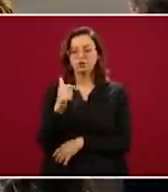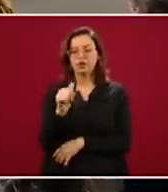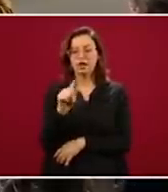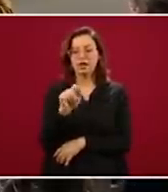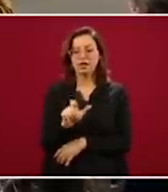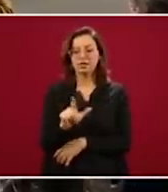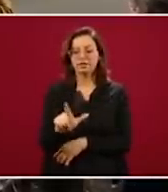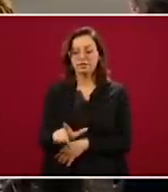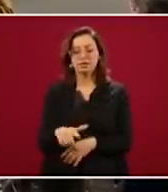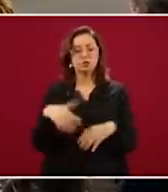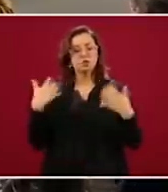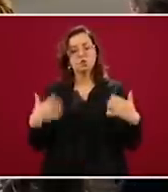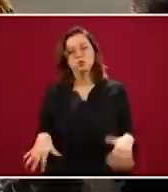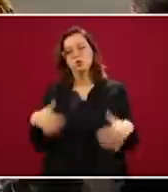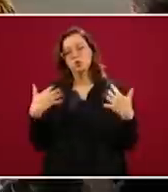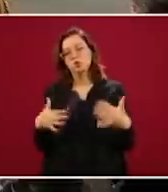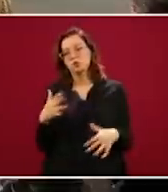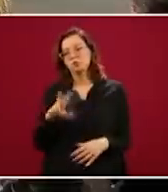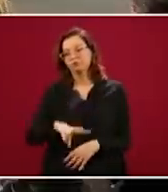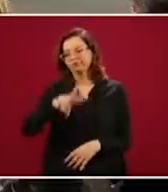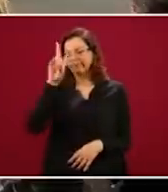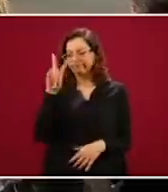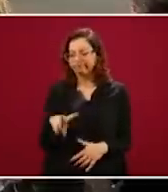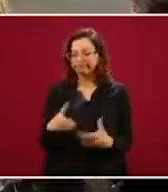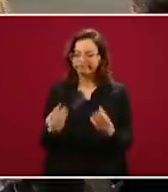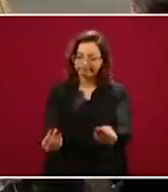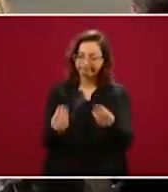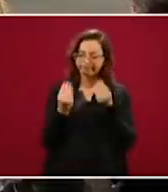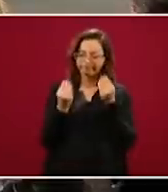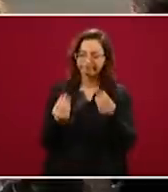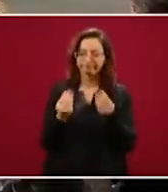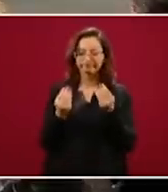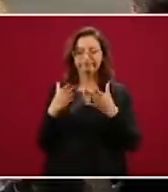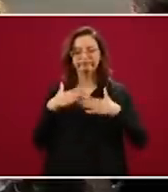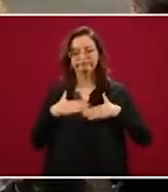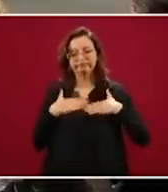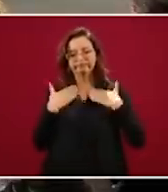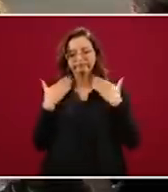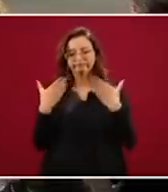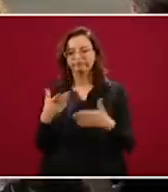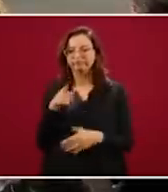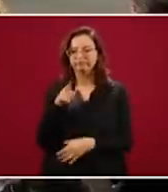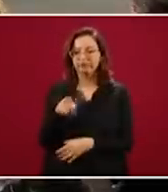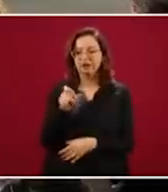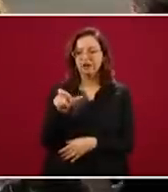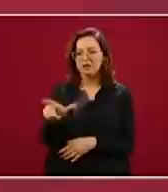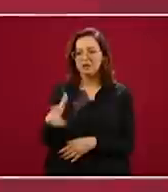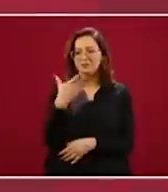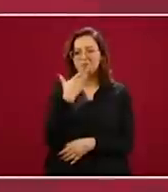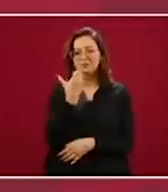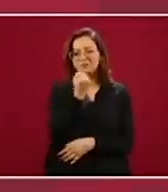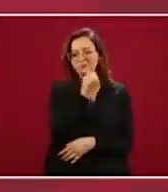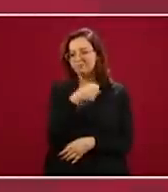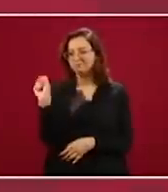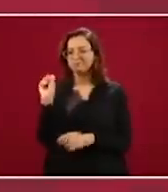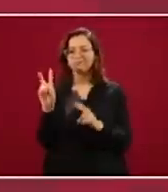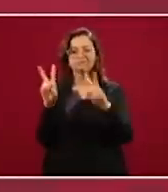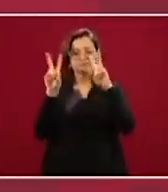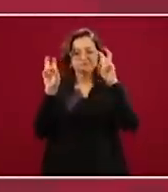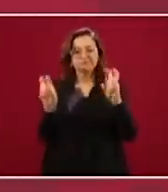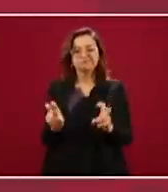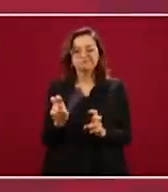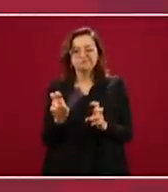tenemos toda la confianza, porque es un especialista en esta